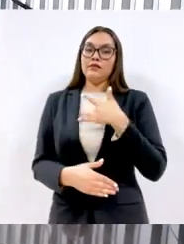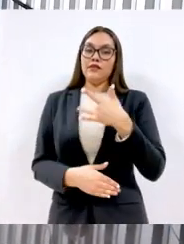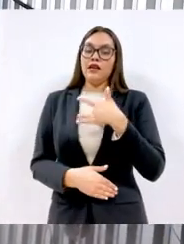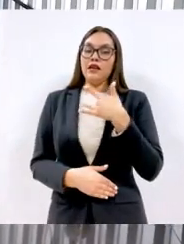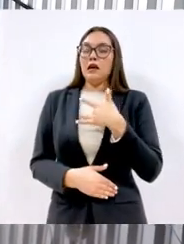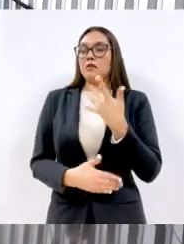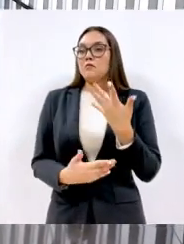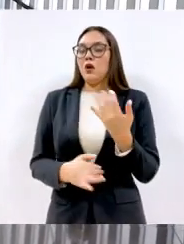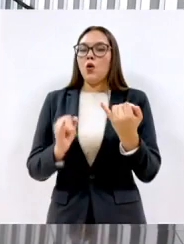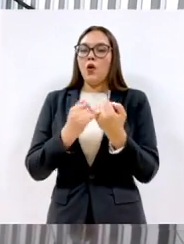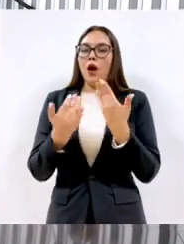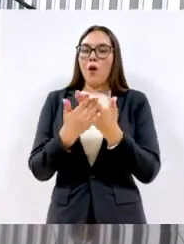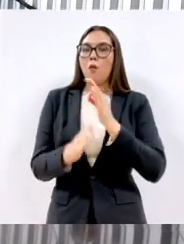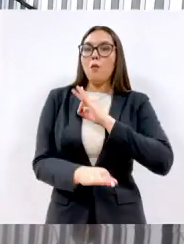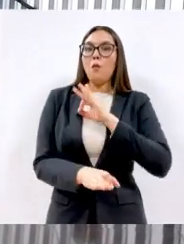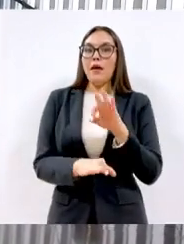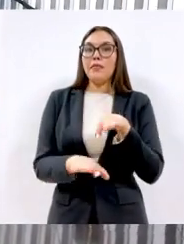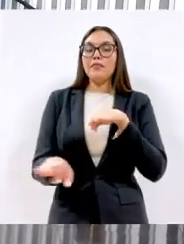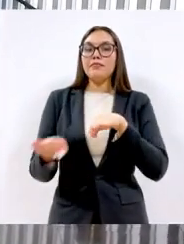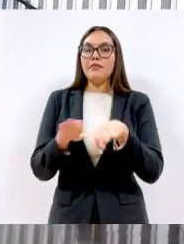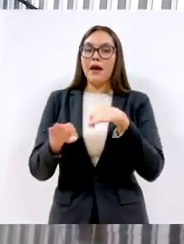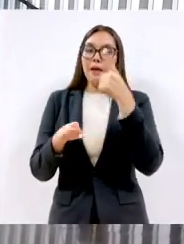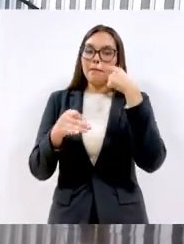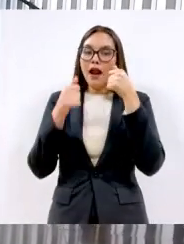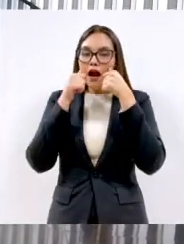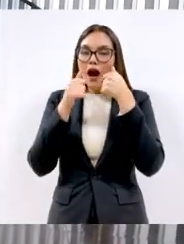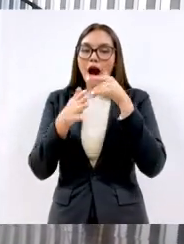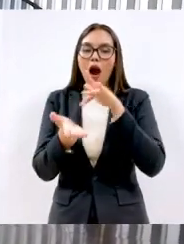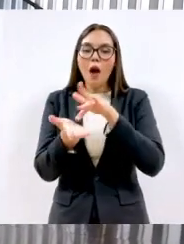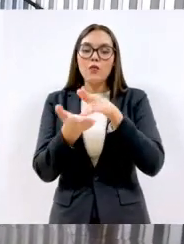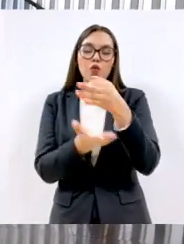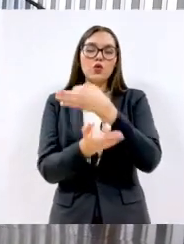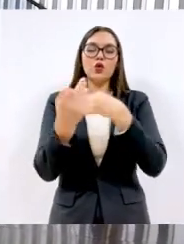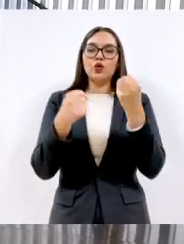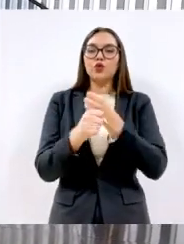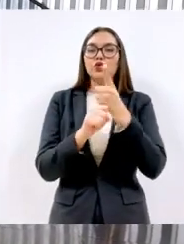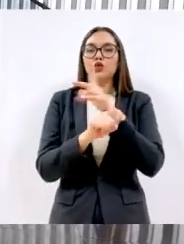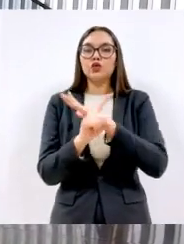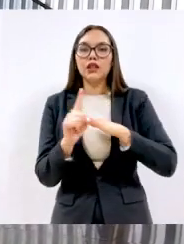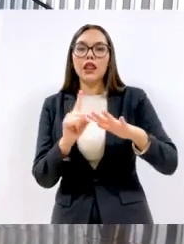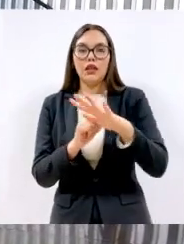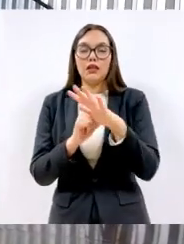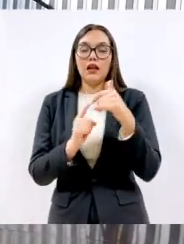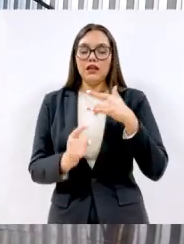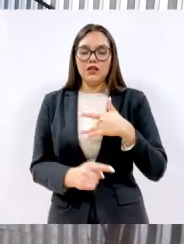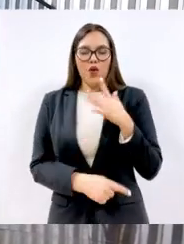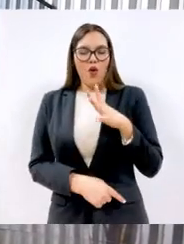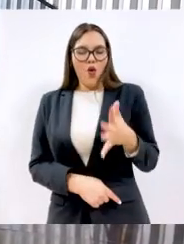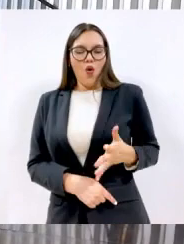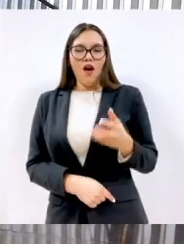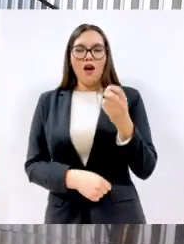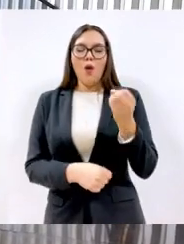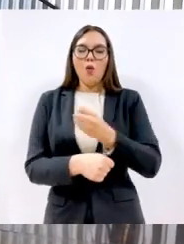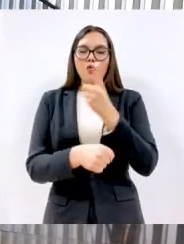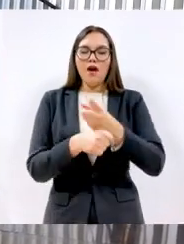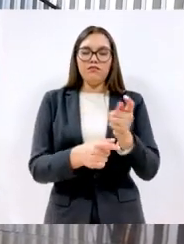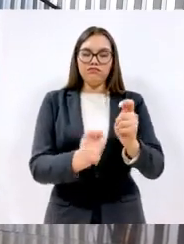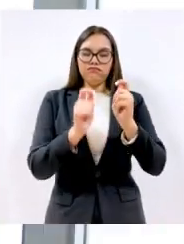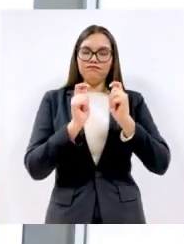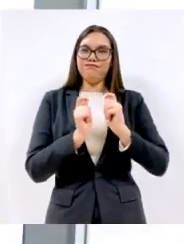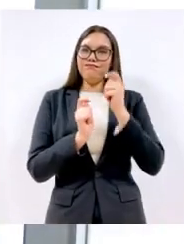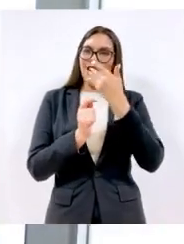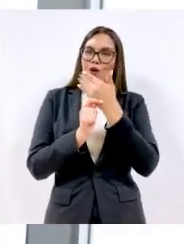de poder trabajar para la sociedad. Me siento orgullosa que la vida me haya dado esta